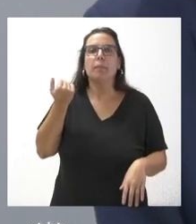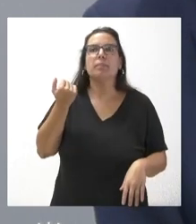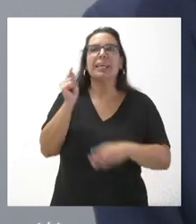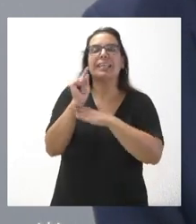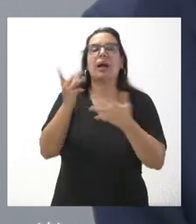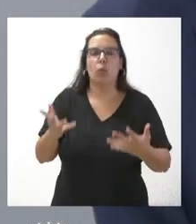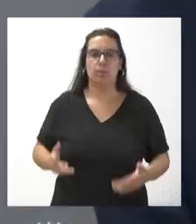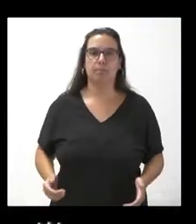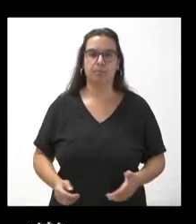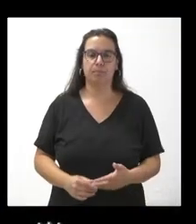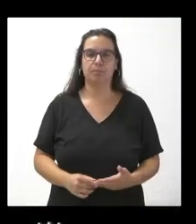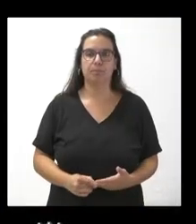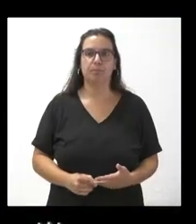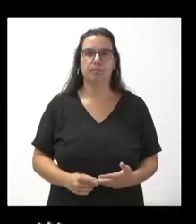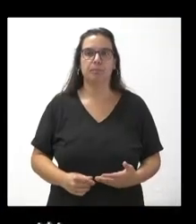críticas que se hacen.